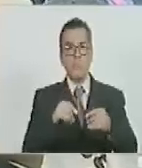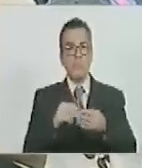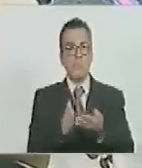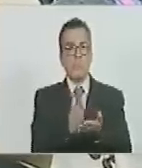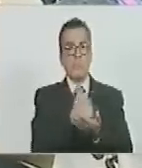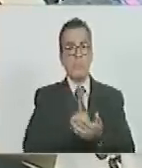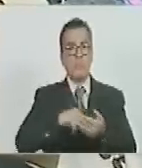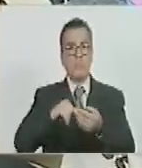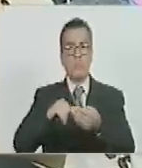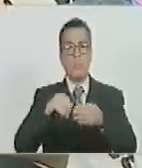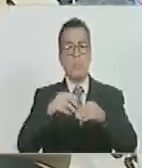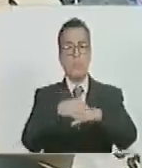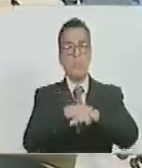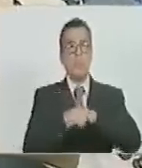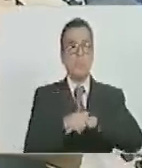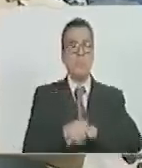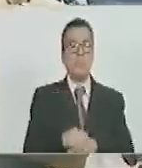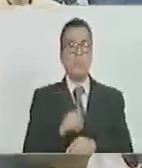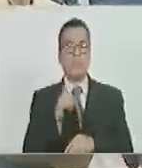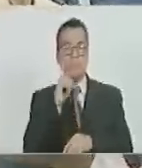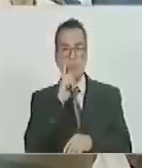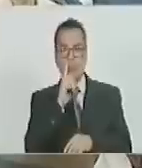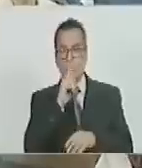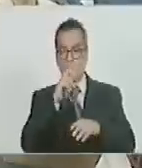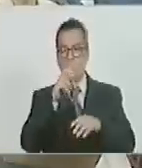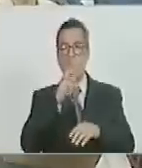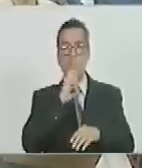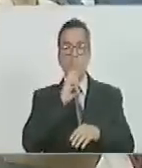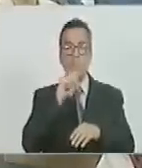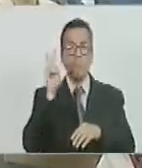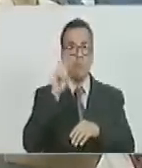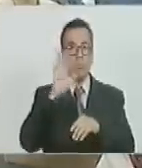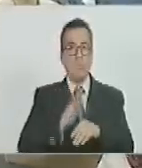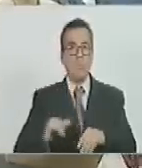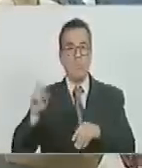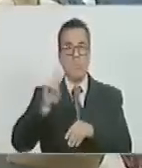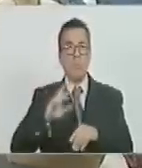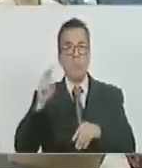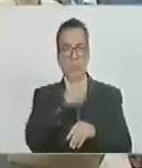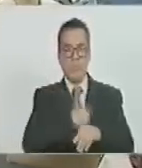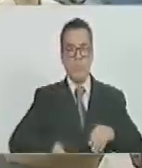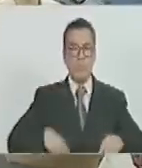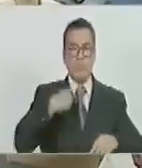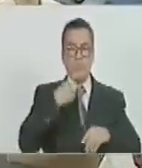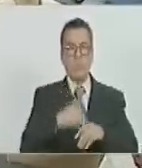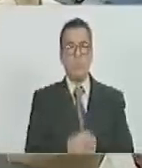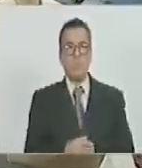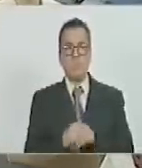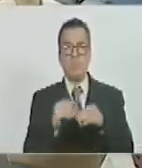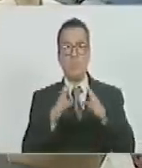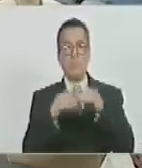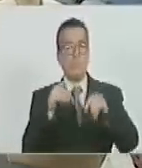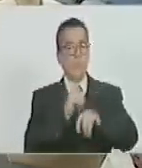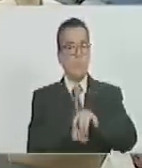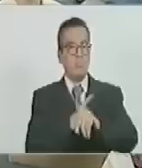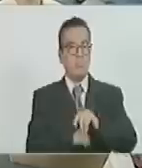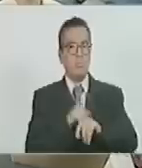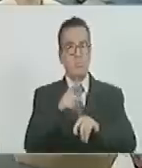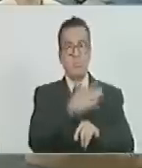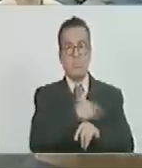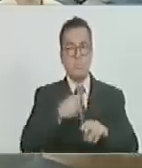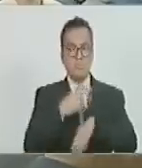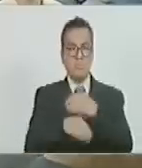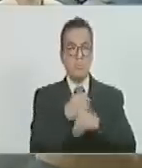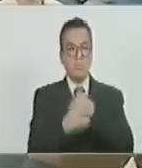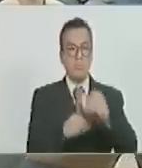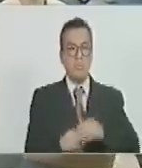en Inglaterra. El oro venezolano. Pero también entra en juego, presidente, como usted lo decía, toda esa situación que quieren hacer